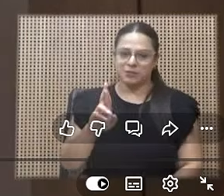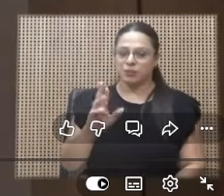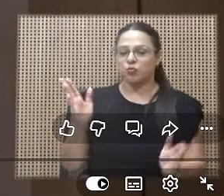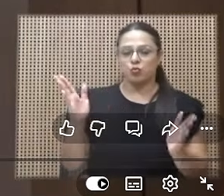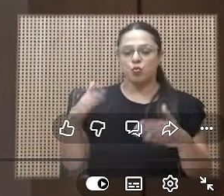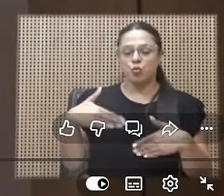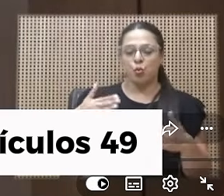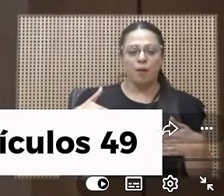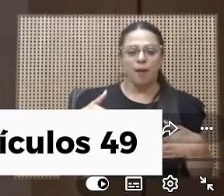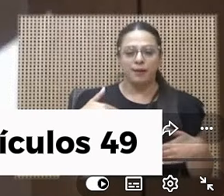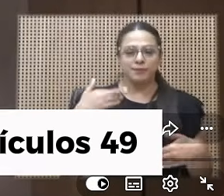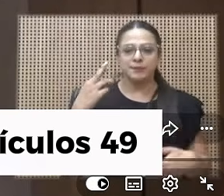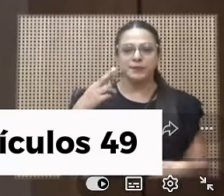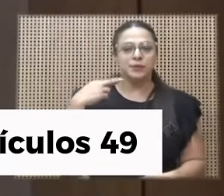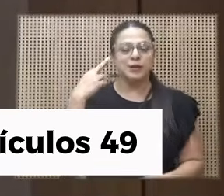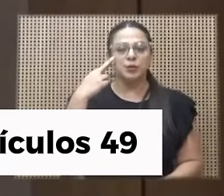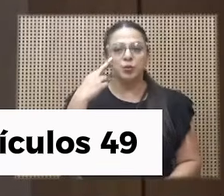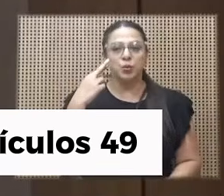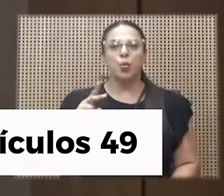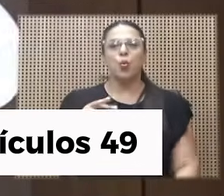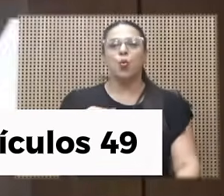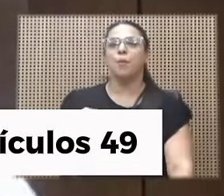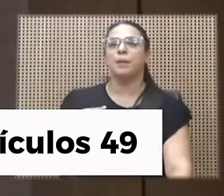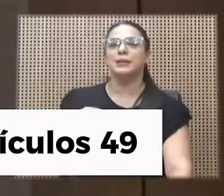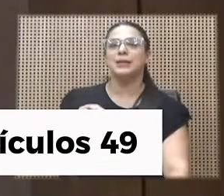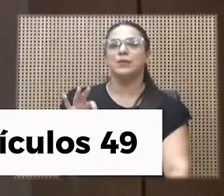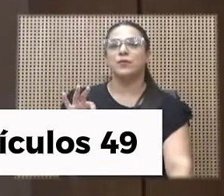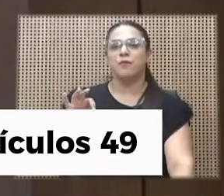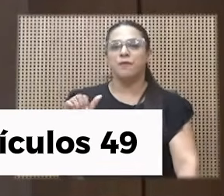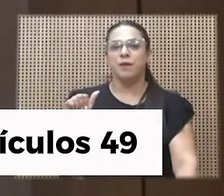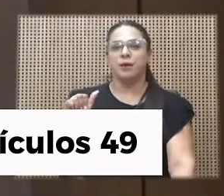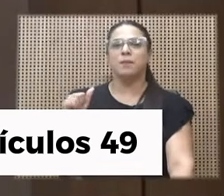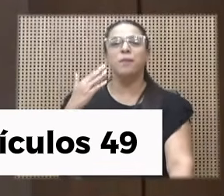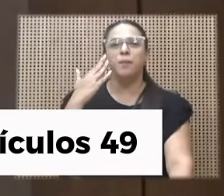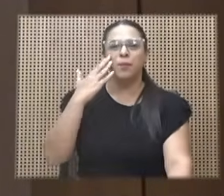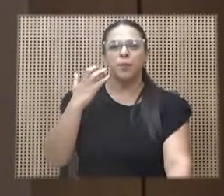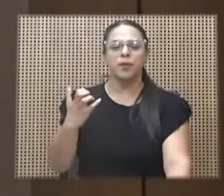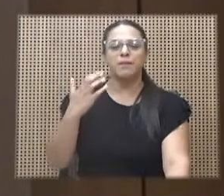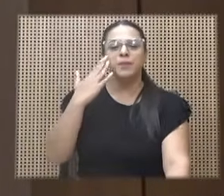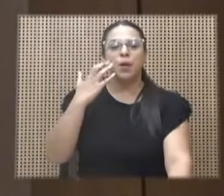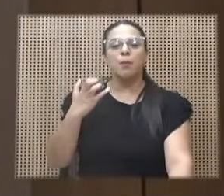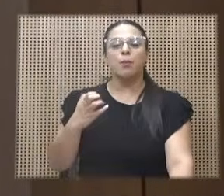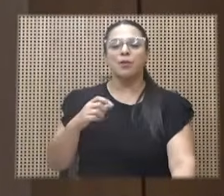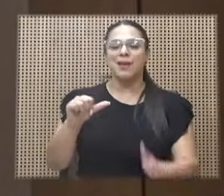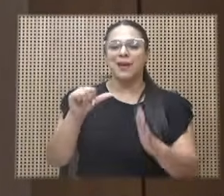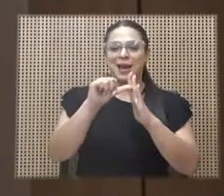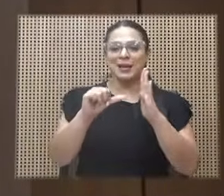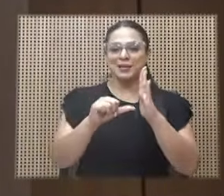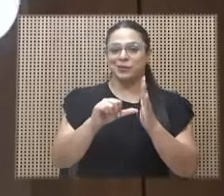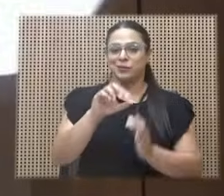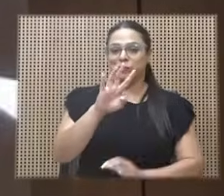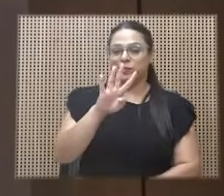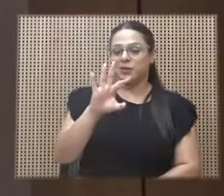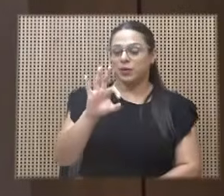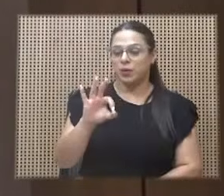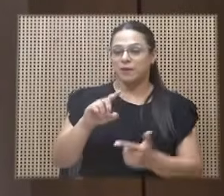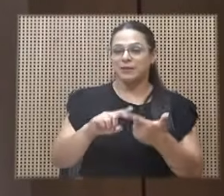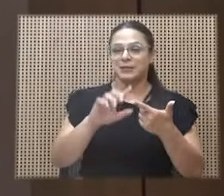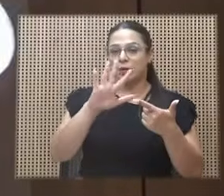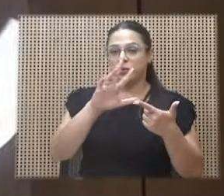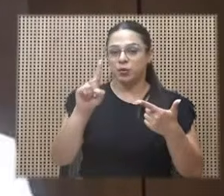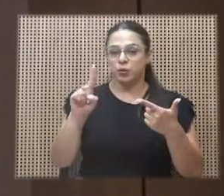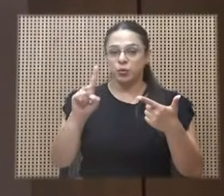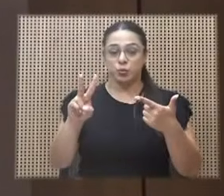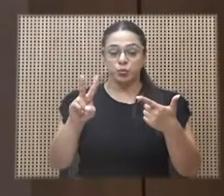los colegas del Frente Amplio por lo siguiente: los artículos 49, 52 y